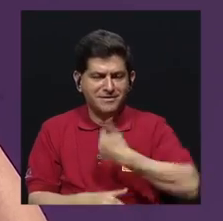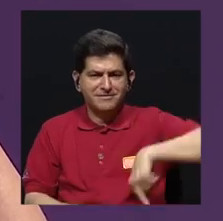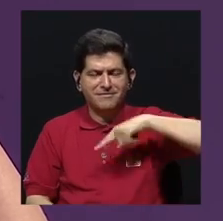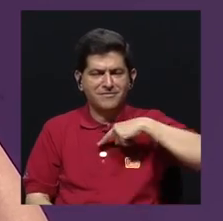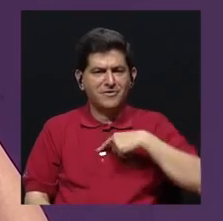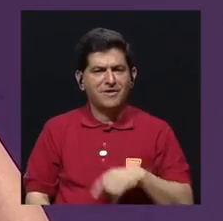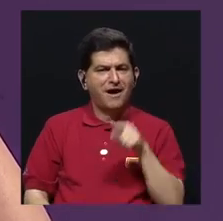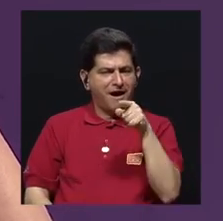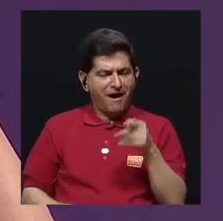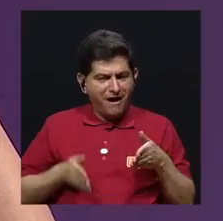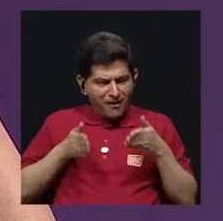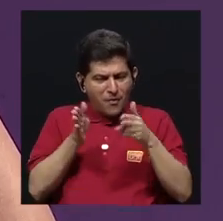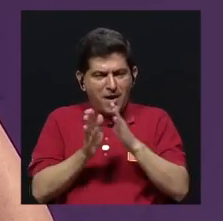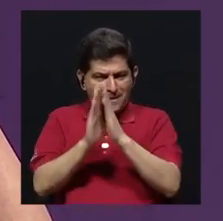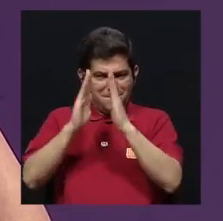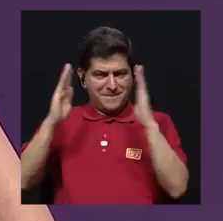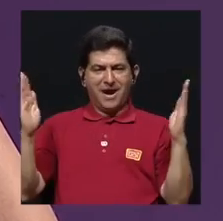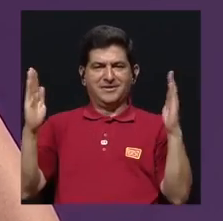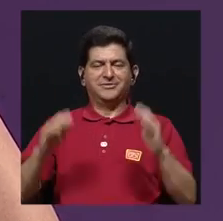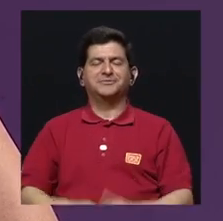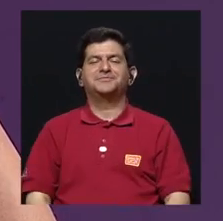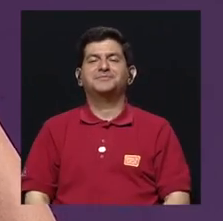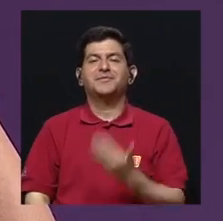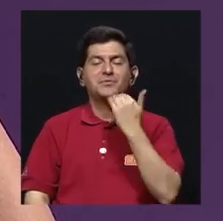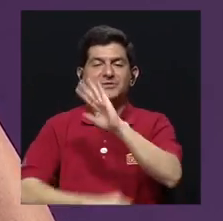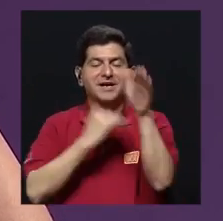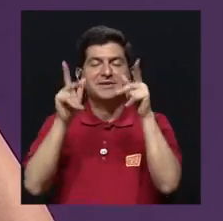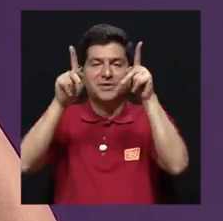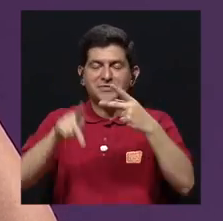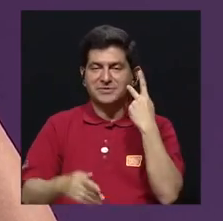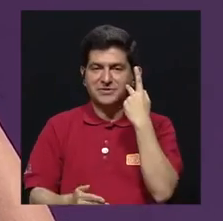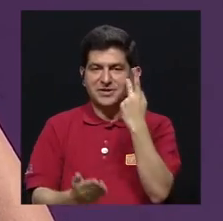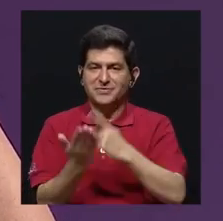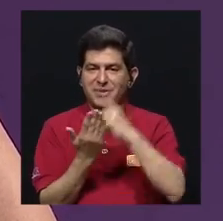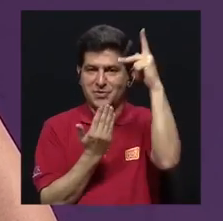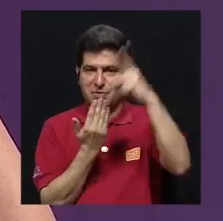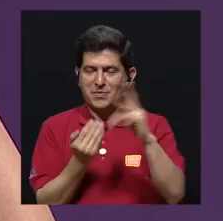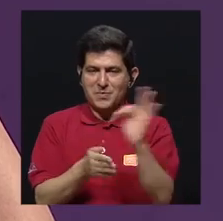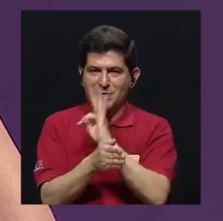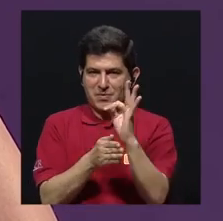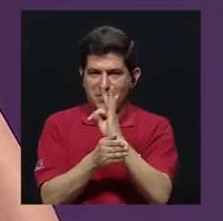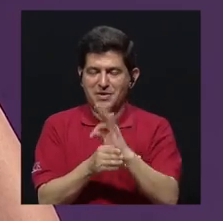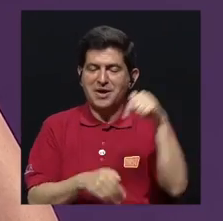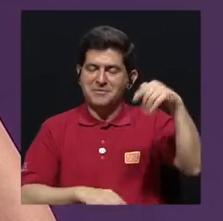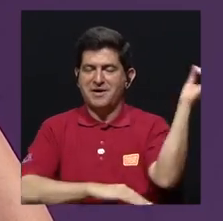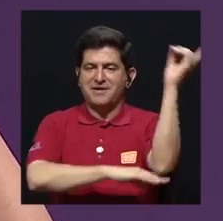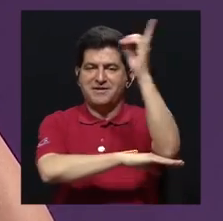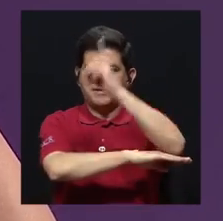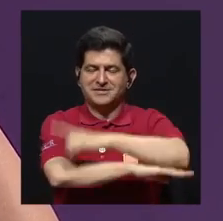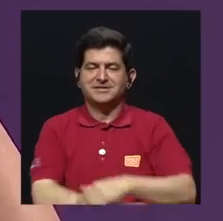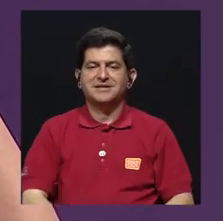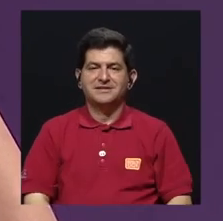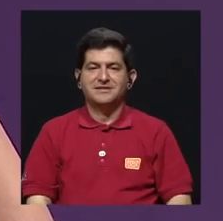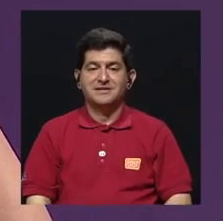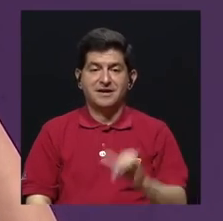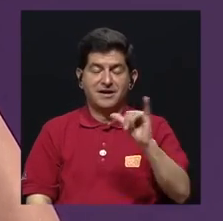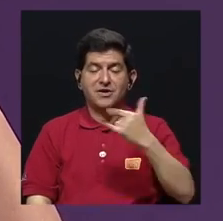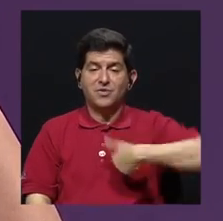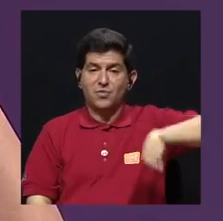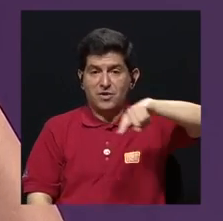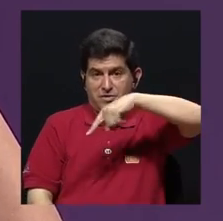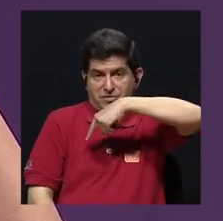nuevos caminos, ¿verdad? Y agradecerle a toda la audiencia por habernos acompañado el día de hoy, y estaremos